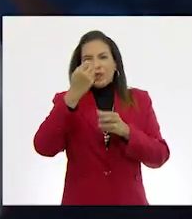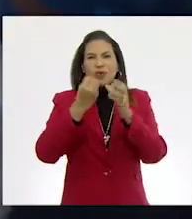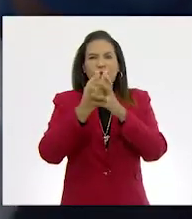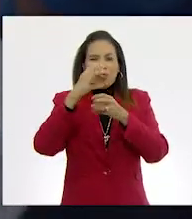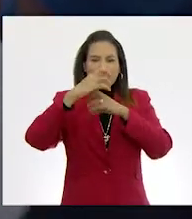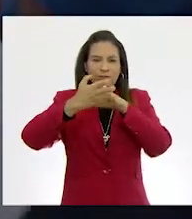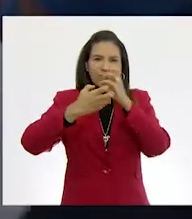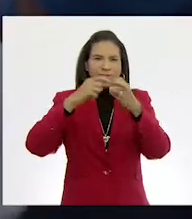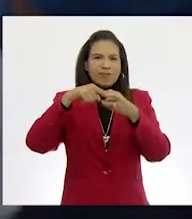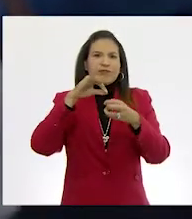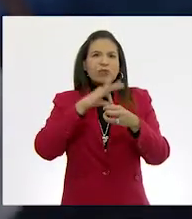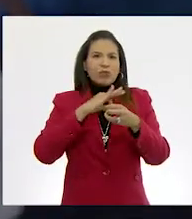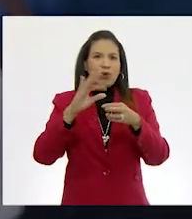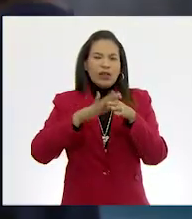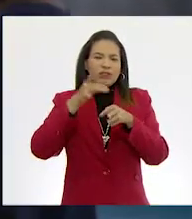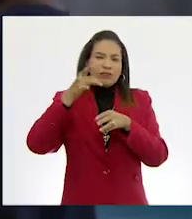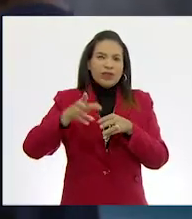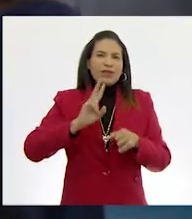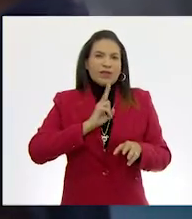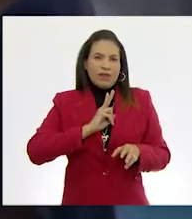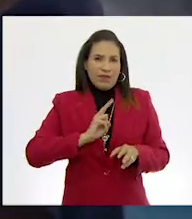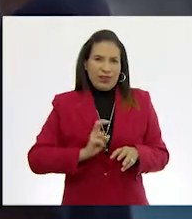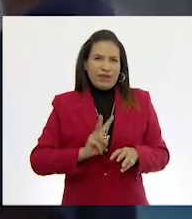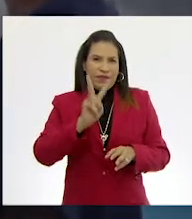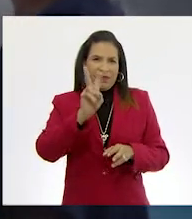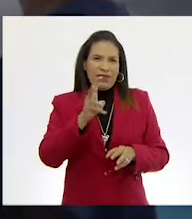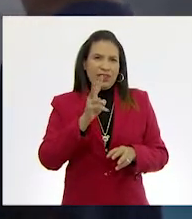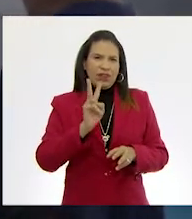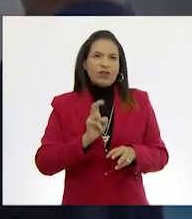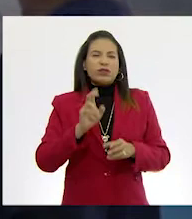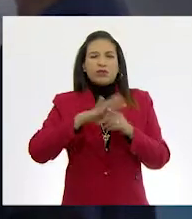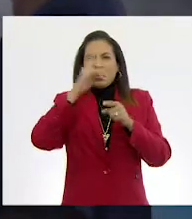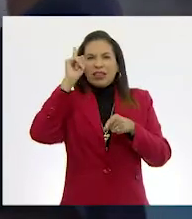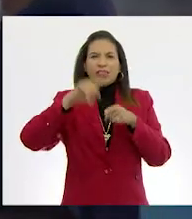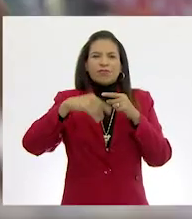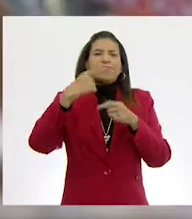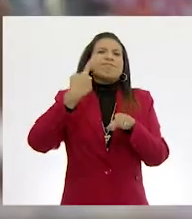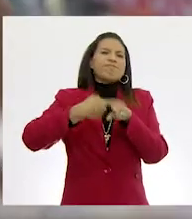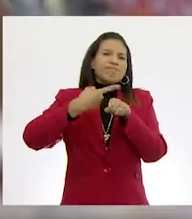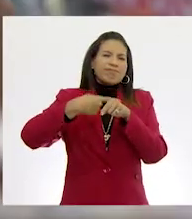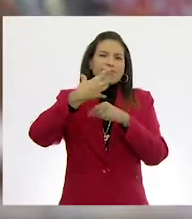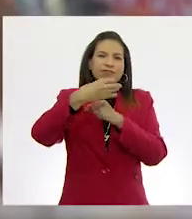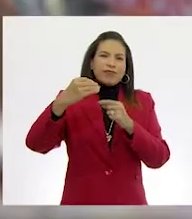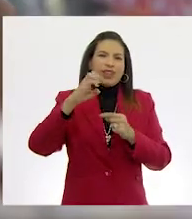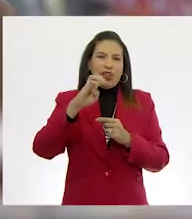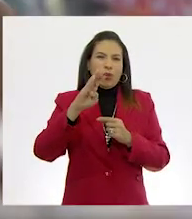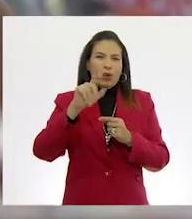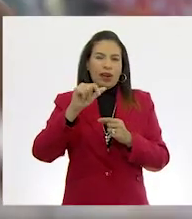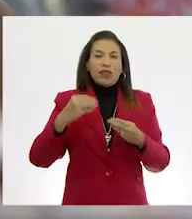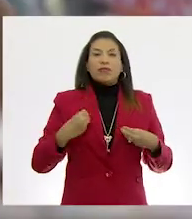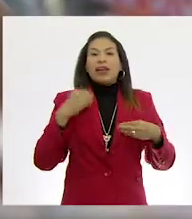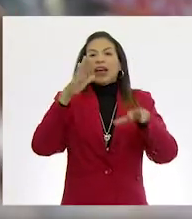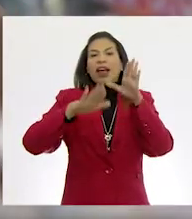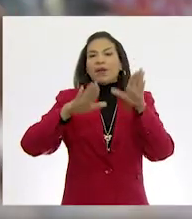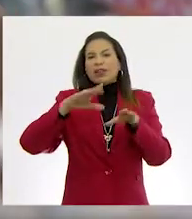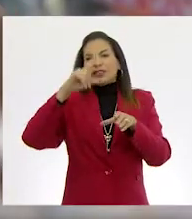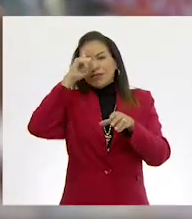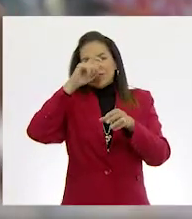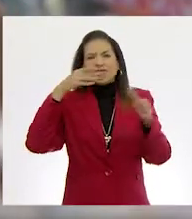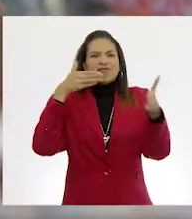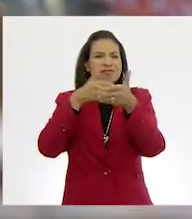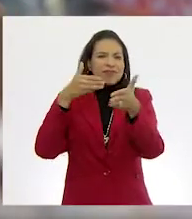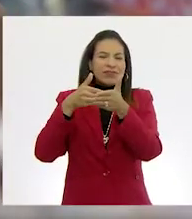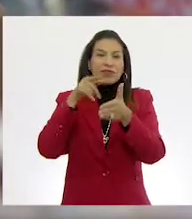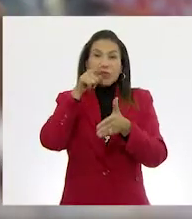molécula capaz de matar virus ayudando a acabar con una crisis de ébola la vida te va a poner miles de retos